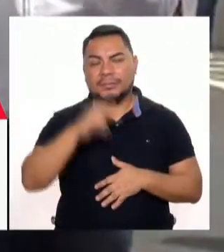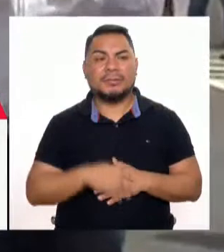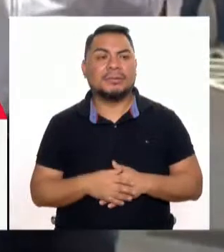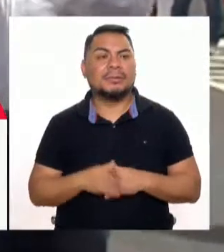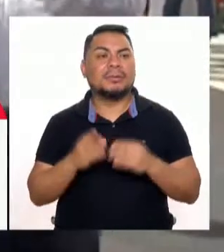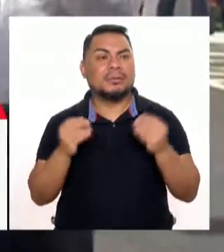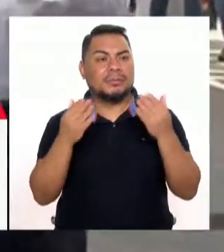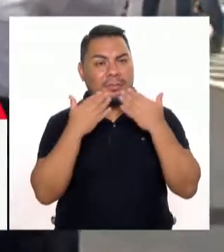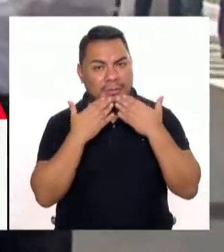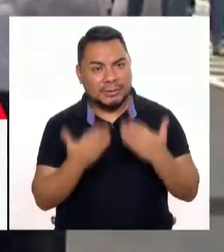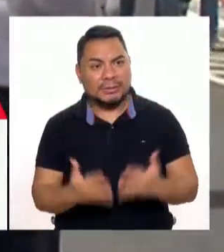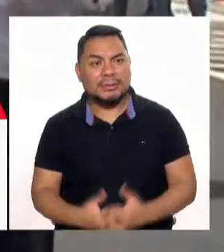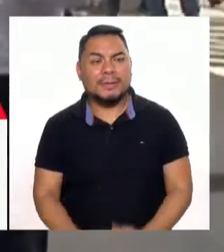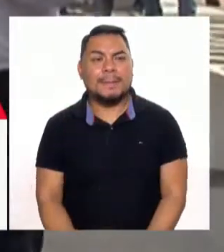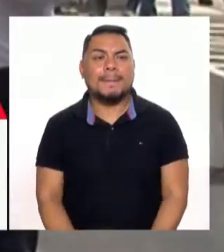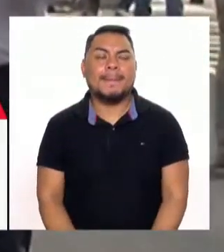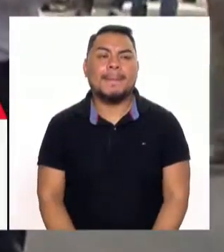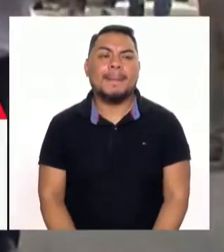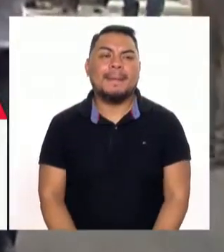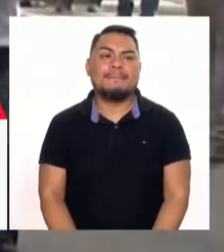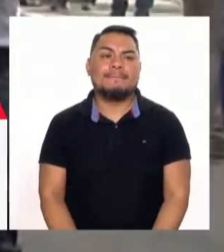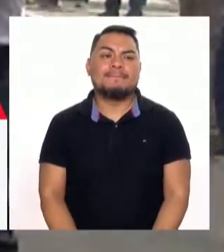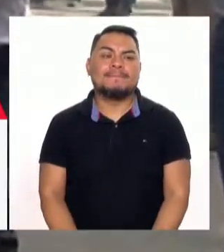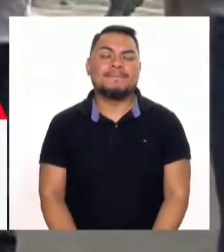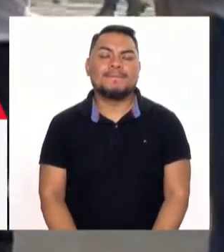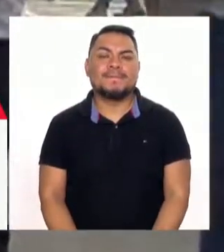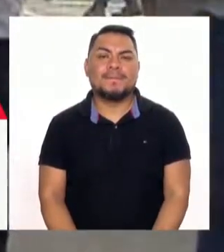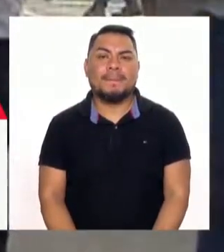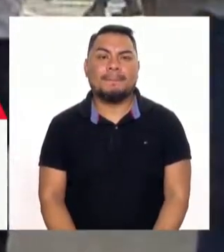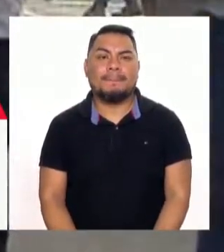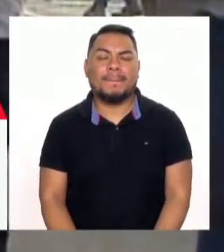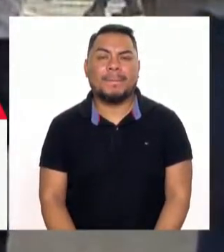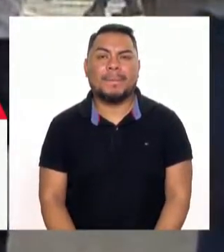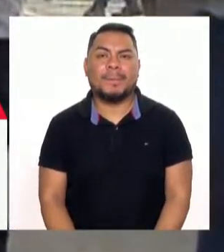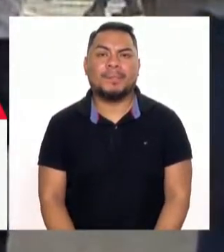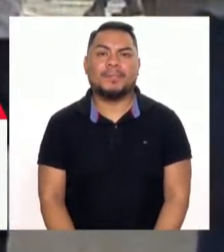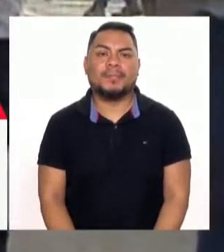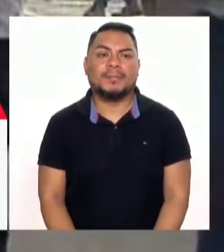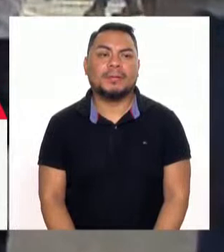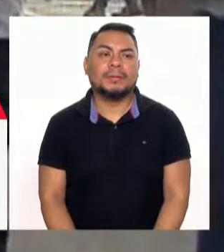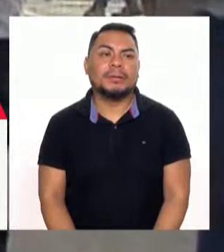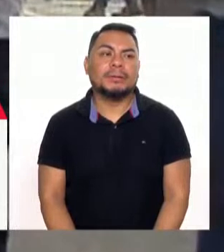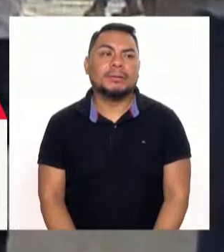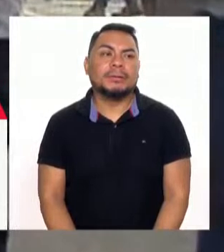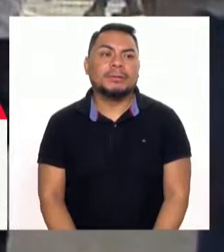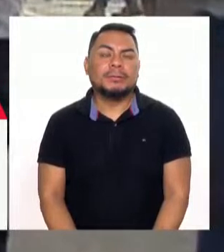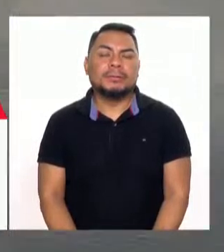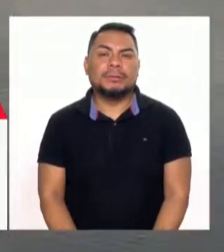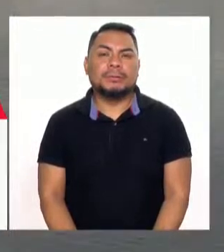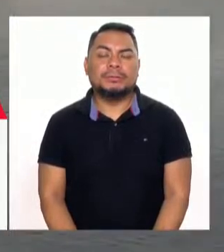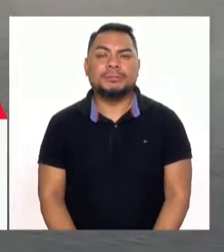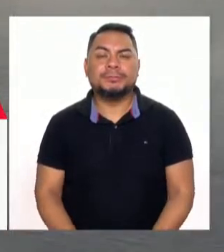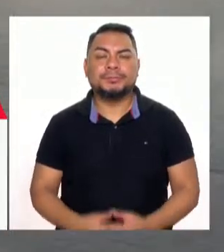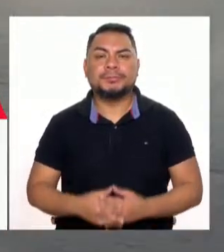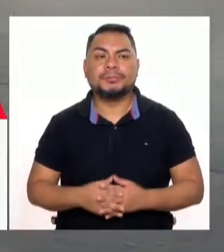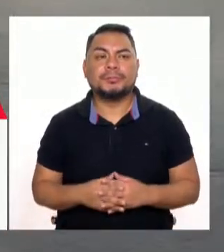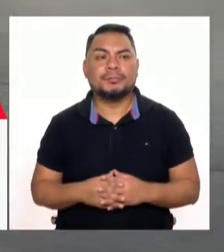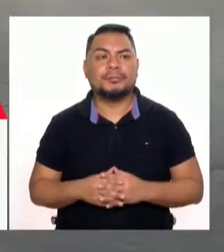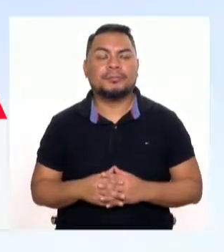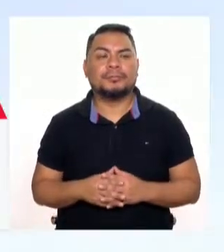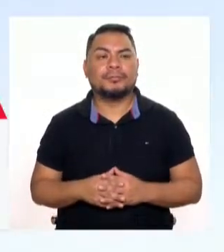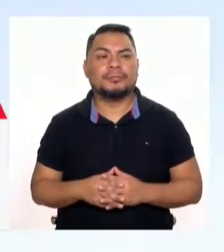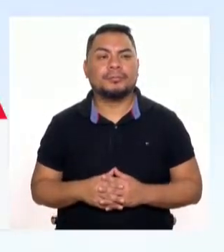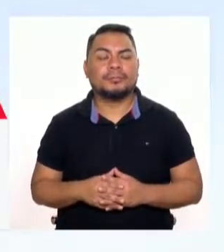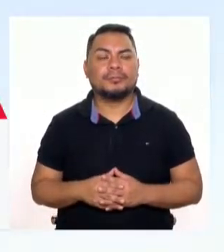Muchas gracias ahí escuchábamos la palabra de la presidenta Dina boluarte quien a